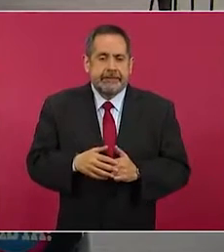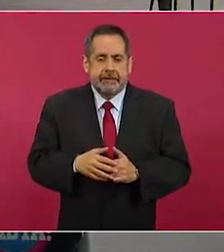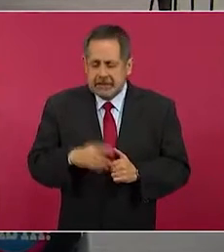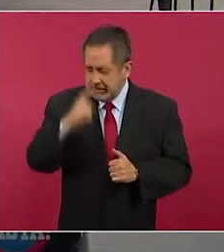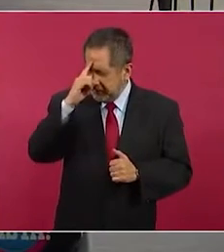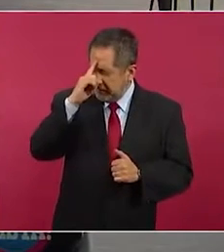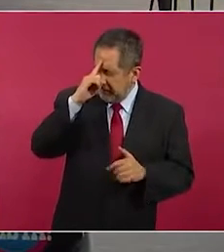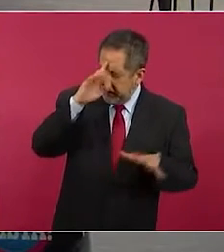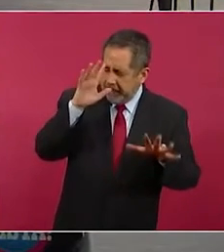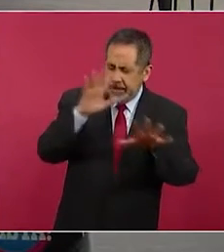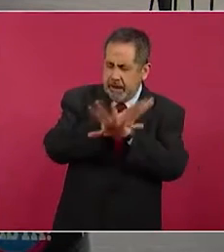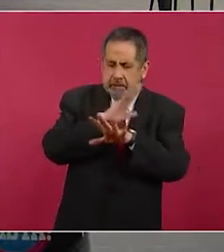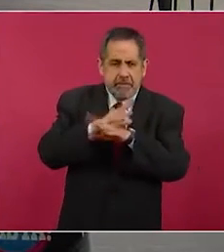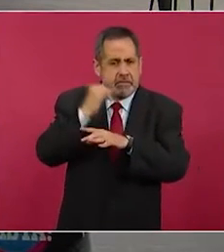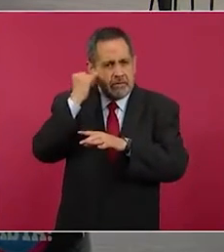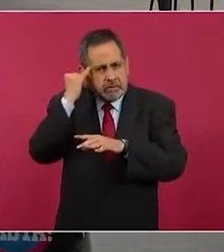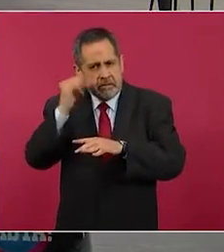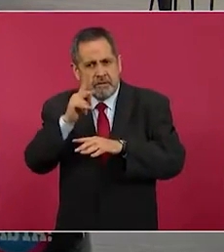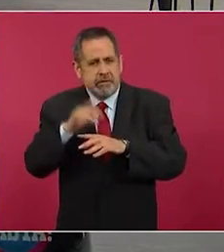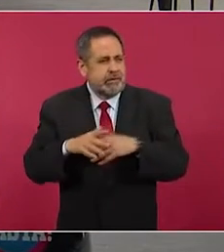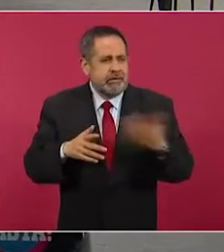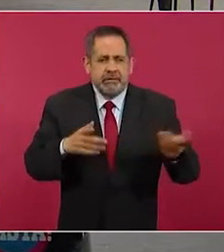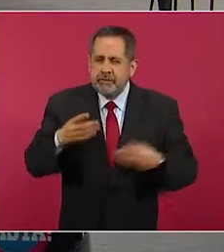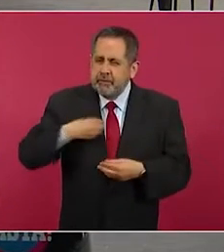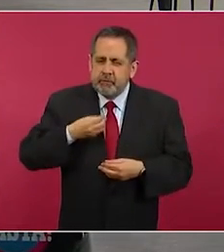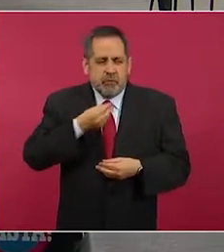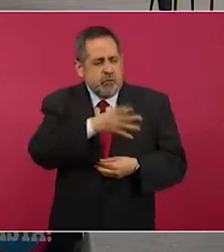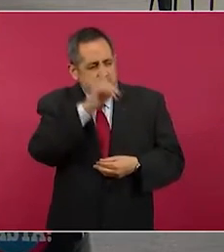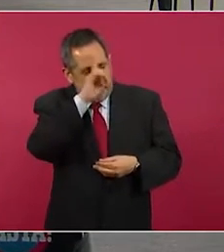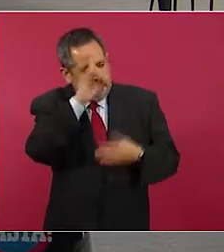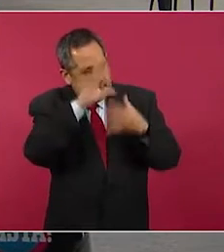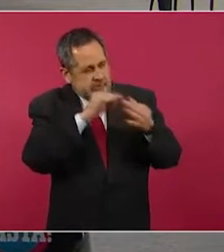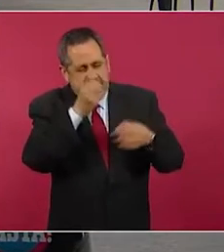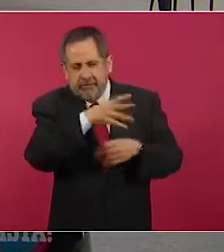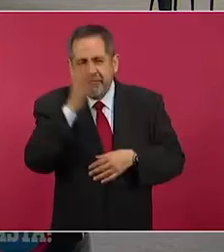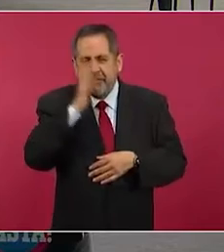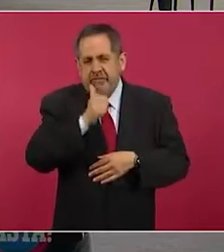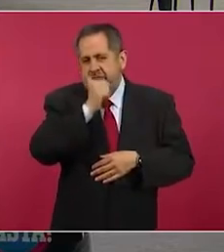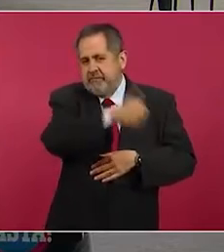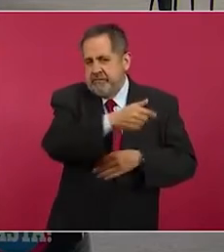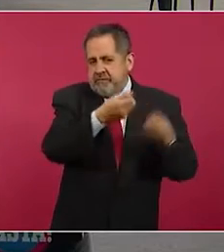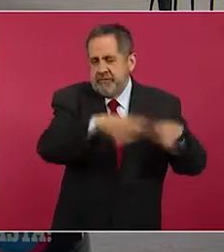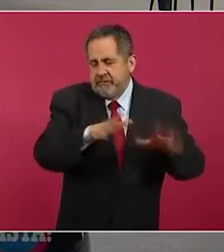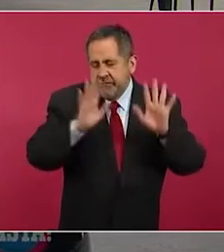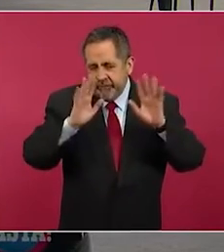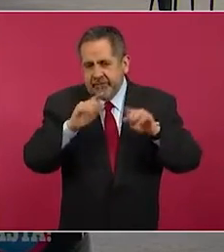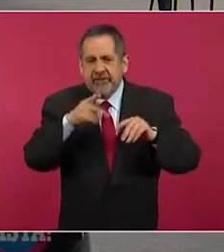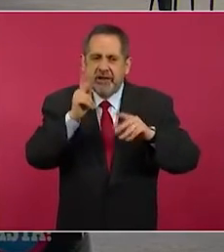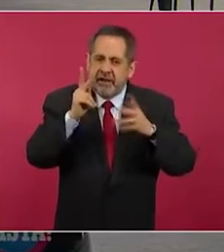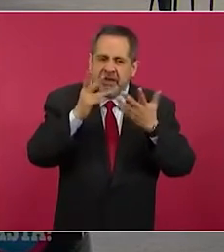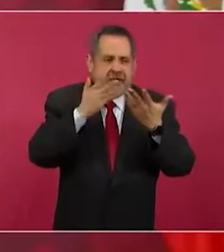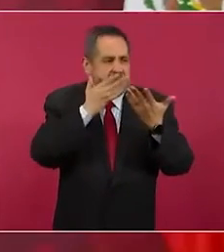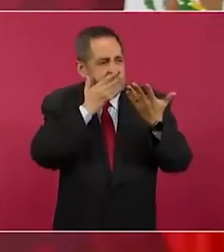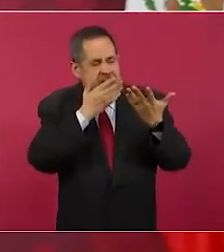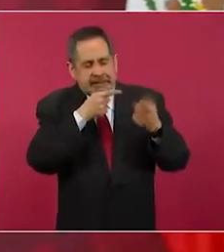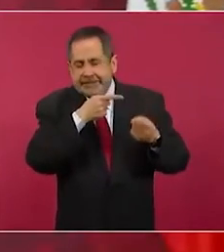cambiar de estrategia. Yo ni debería de estarles dando estos consejos, pero